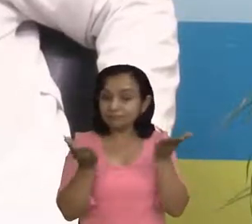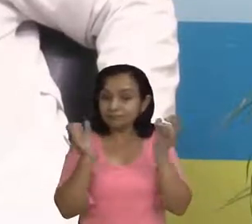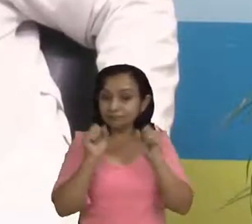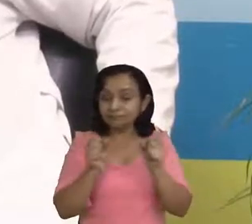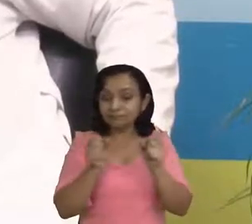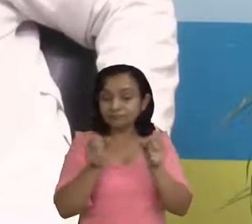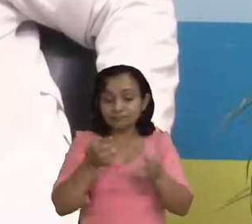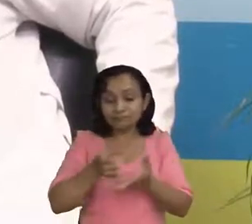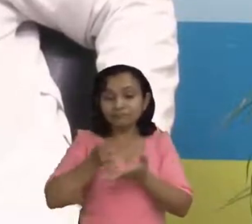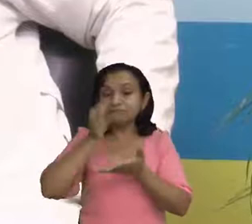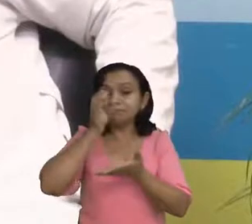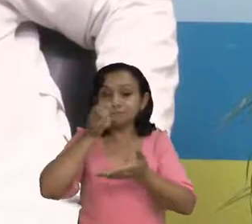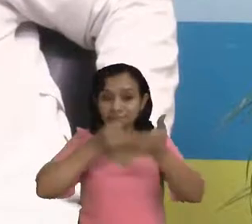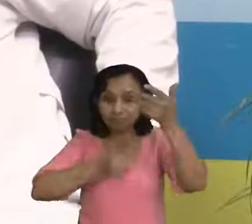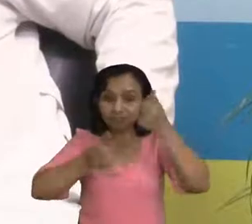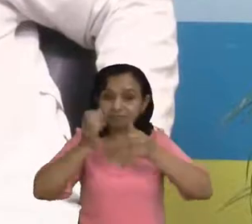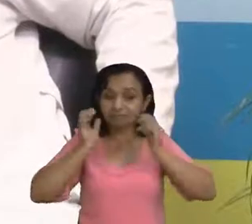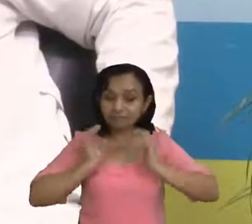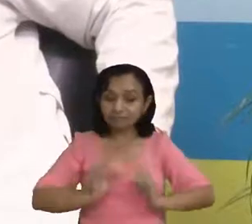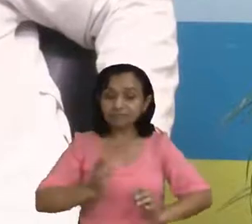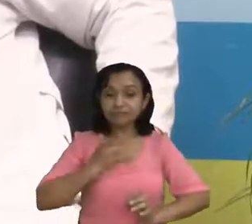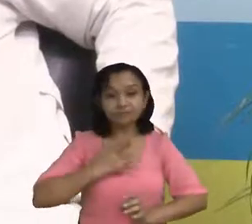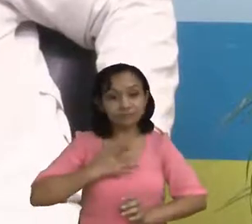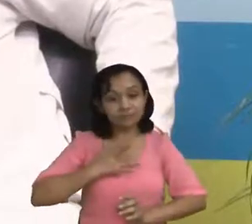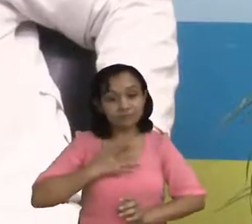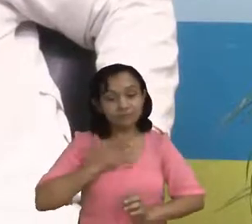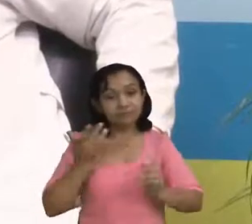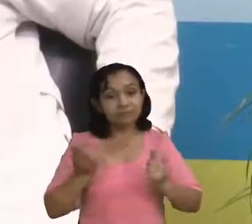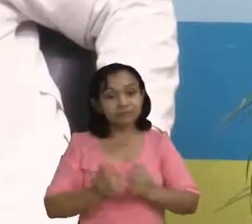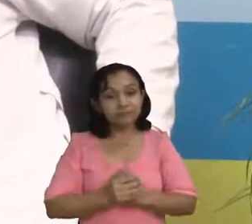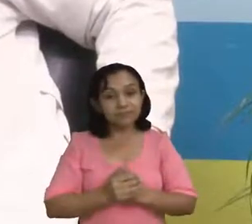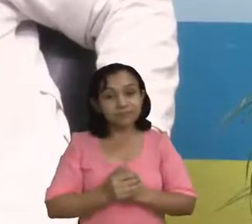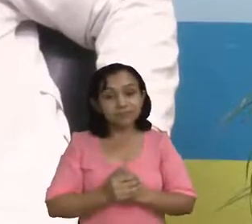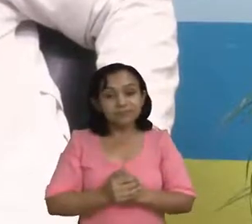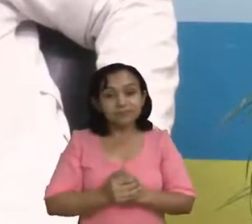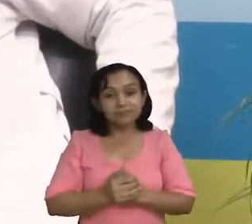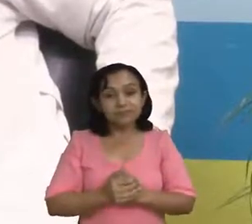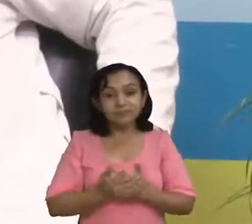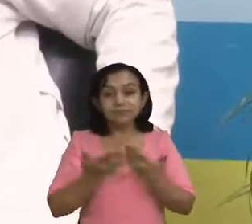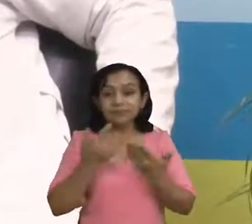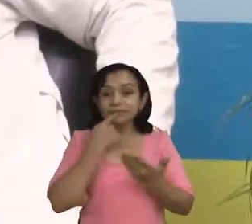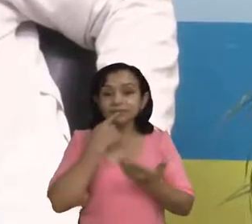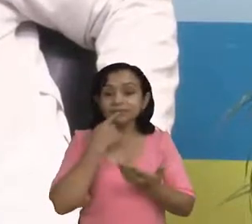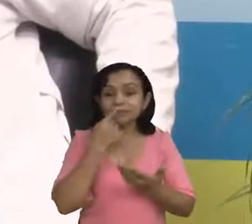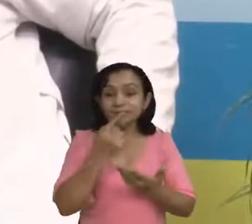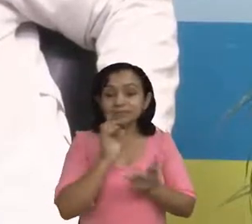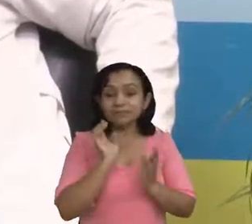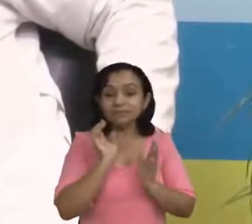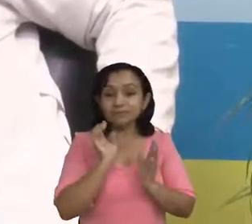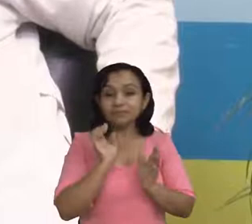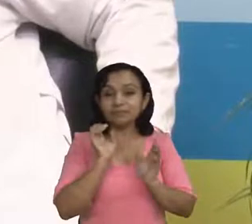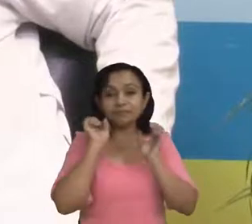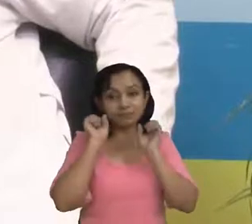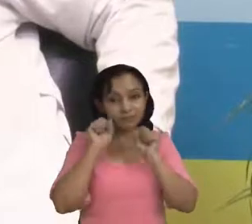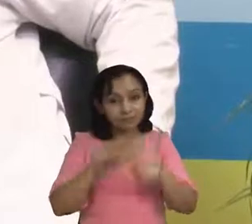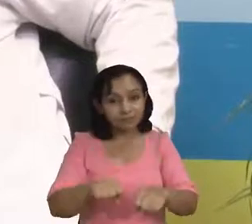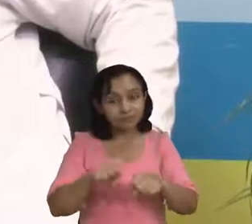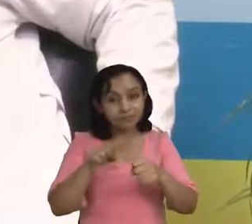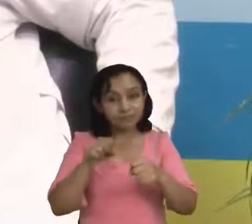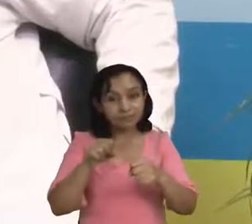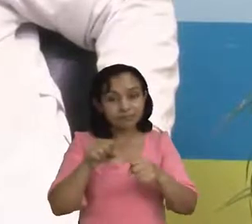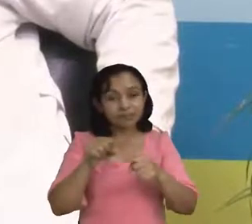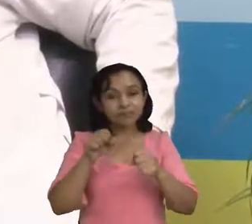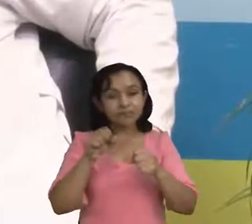dejar de tomar leche porque necesitas tu aporte de calcio, ¿verdad? Entonces yo lo que les digo es que, ¿verdad?, todo